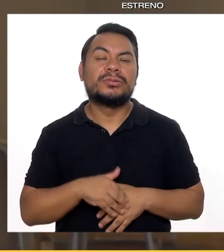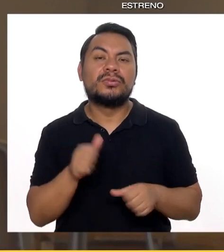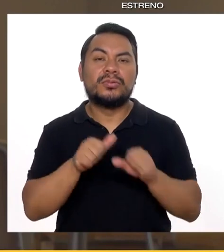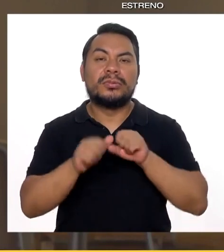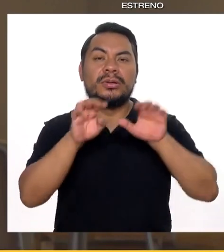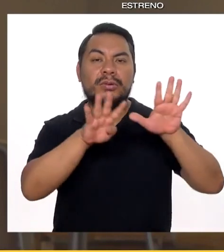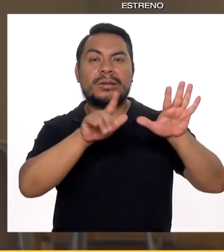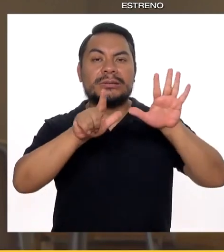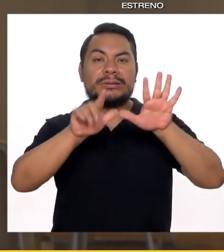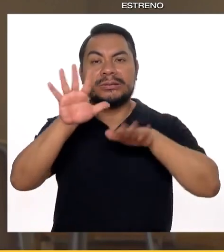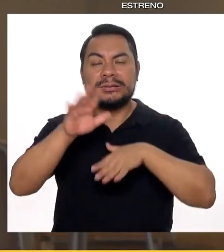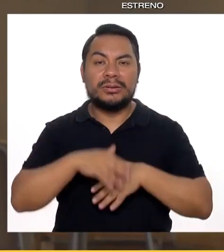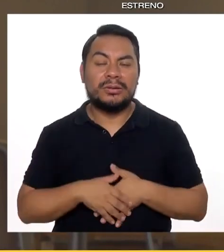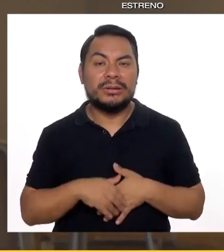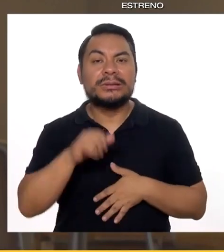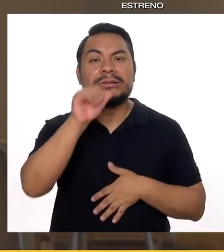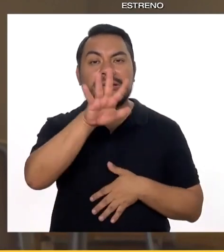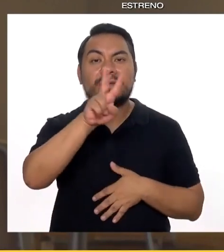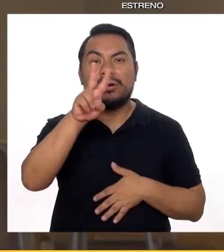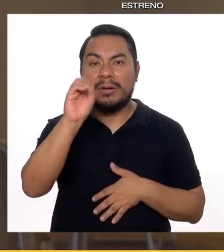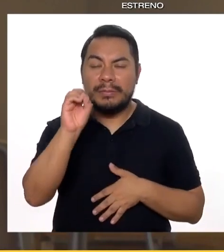teléfono